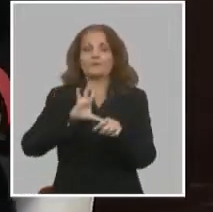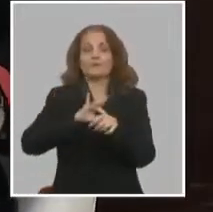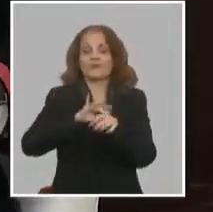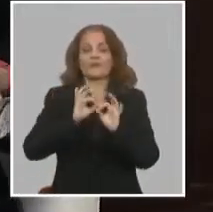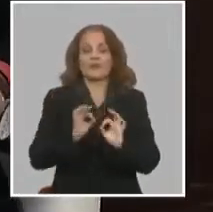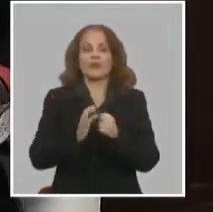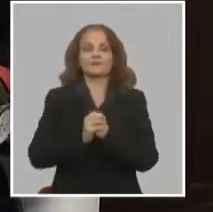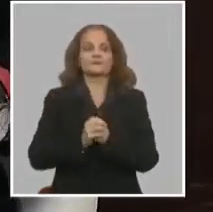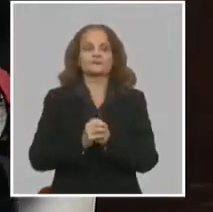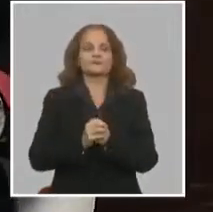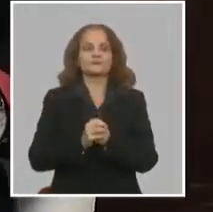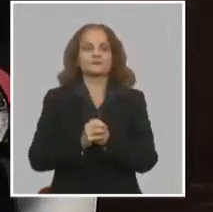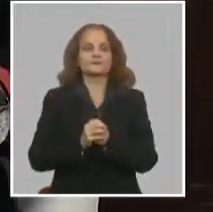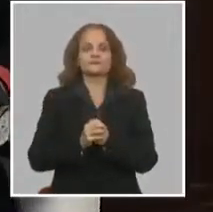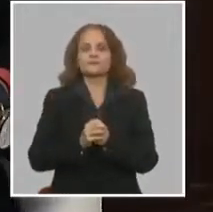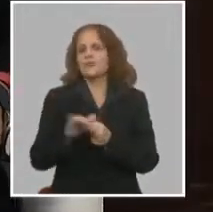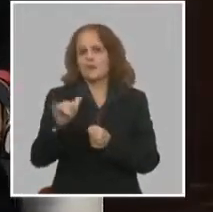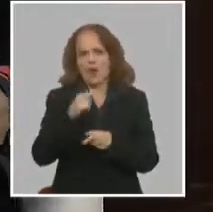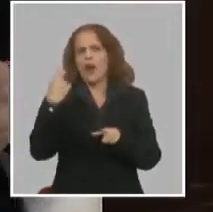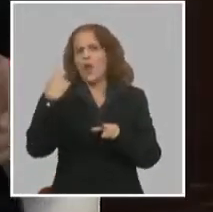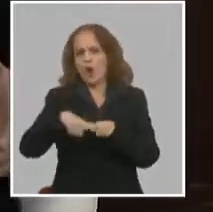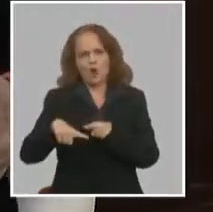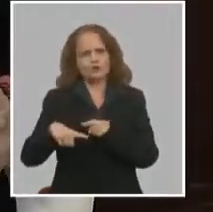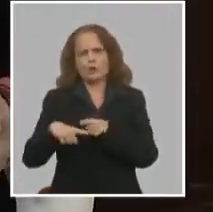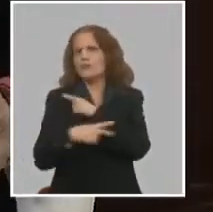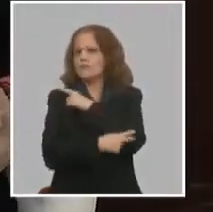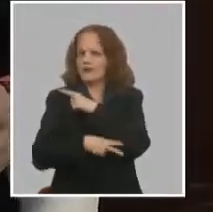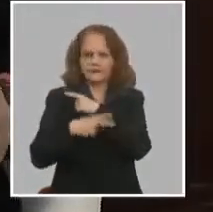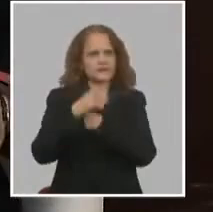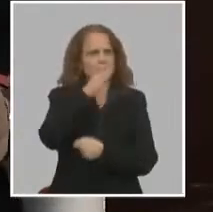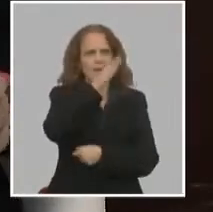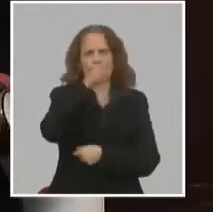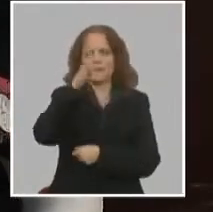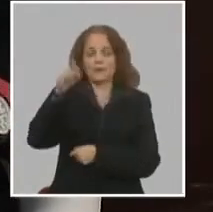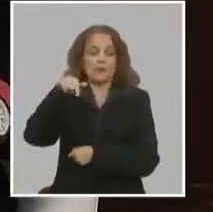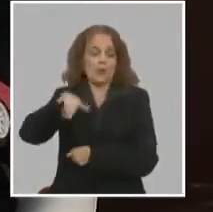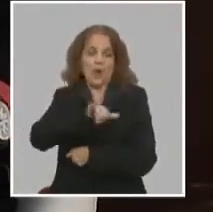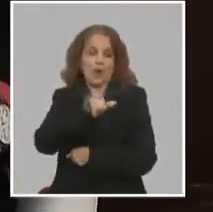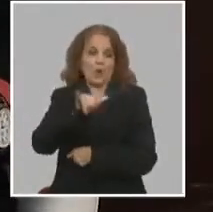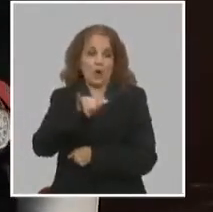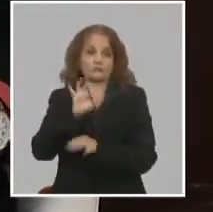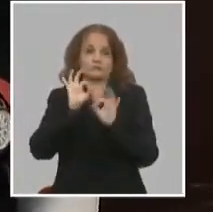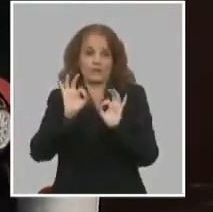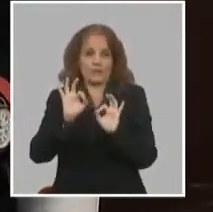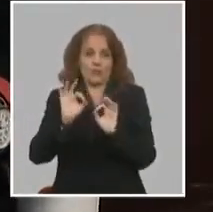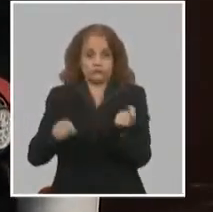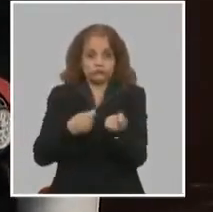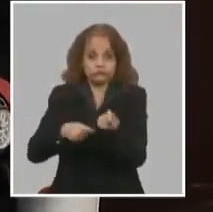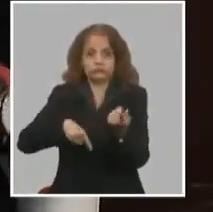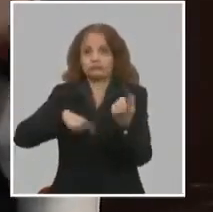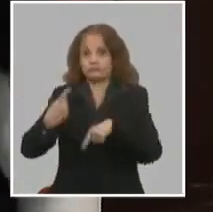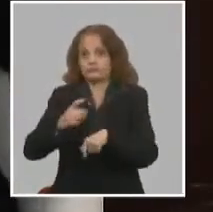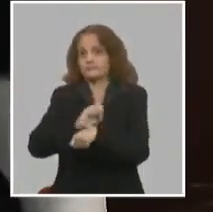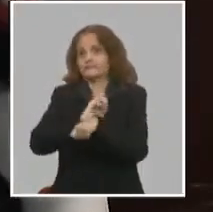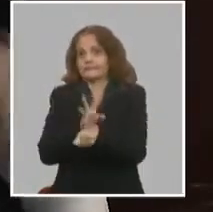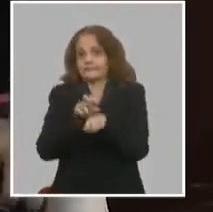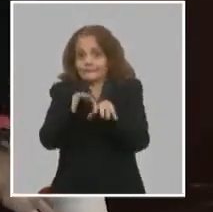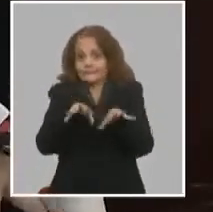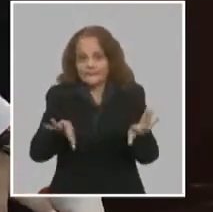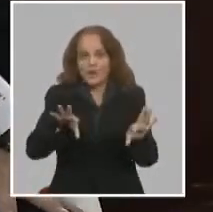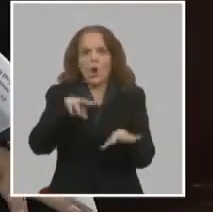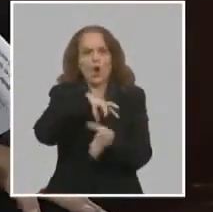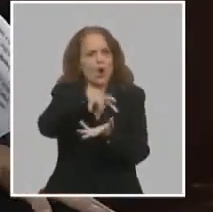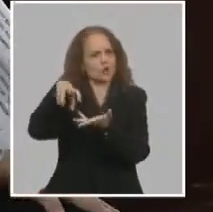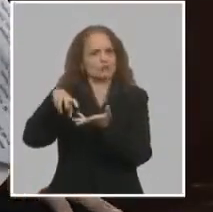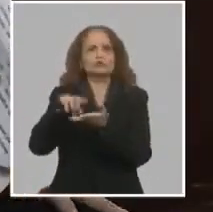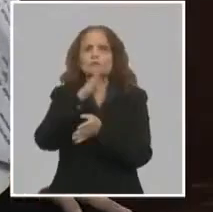cubanos frente a la epidemia del cólera en Haití, o como lo hacen ahora frente a la COVID-19 en diversas partes del mundo. El doctor Jorge